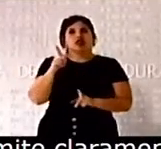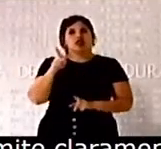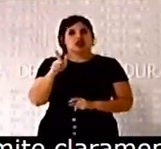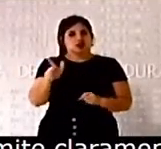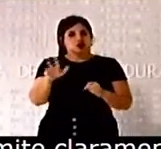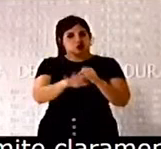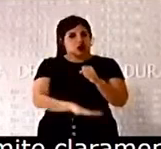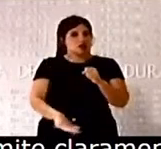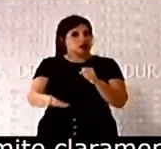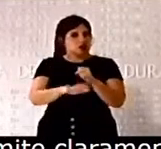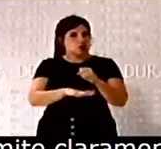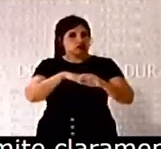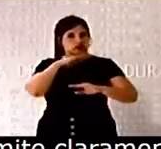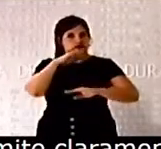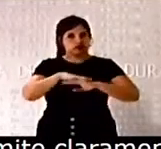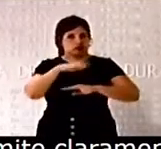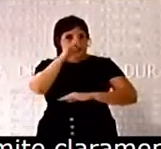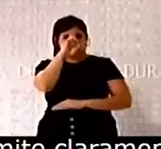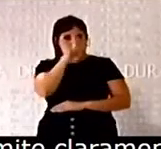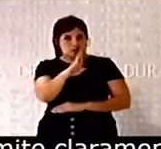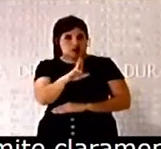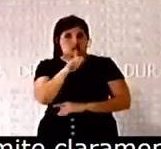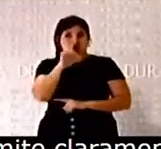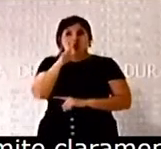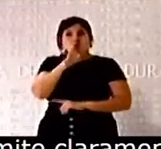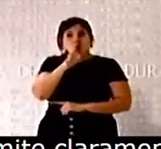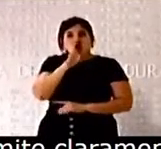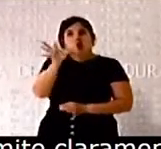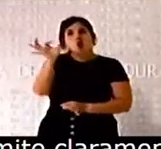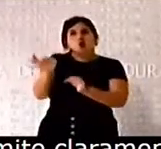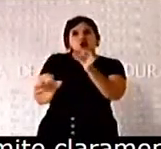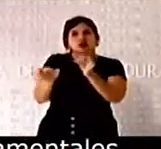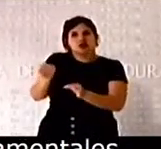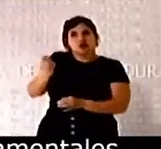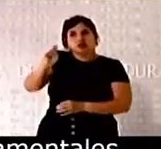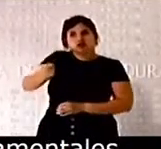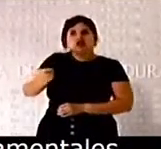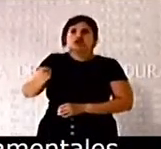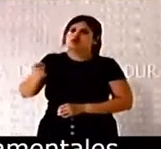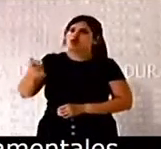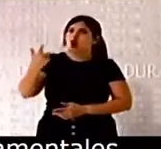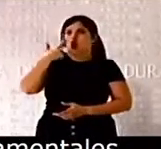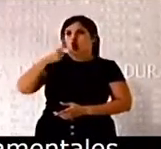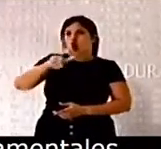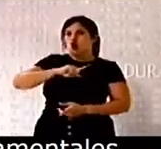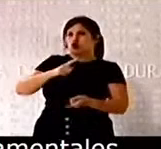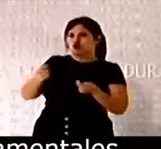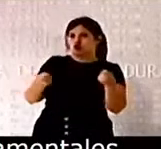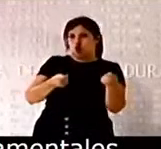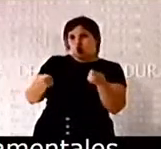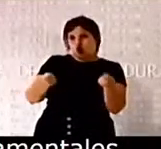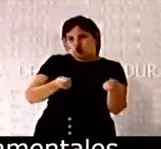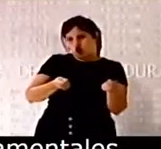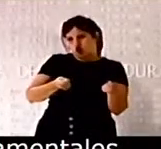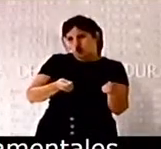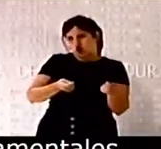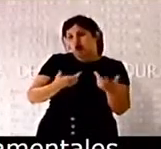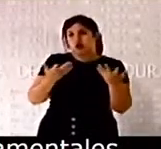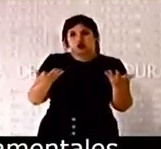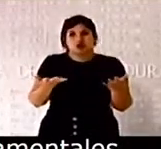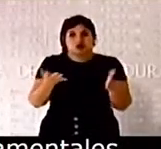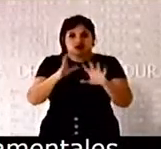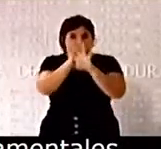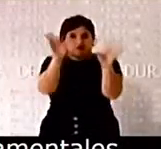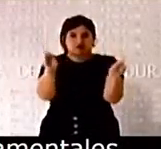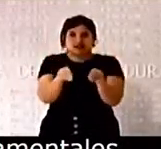fundamentales basados en un control de la justicia o del Poder Judicial en las decisiones que estamos tomando. Esto, en